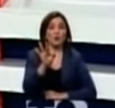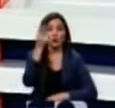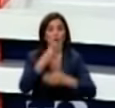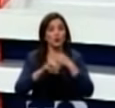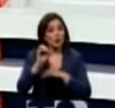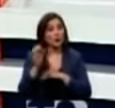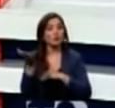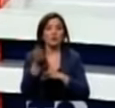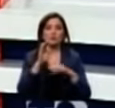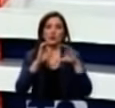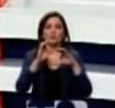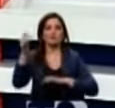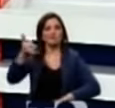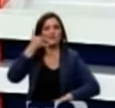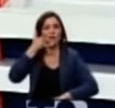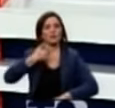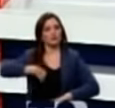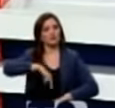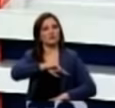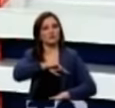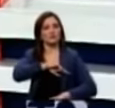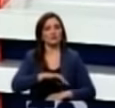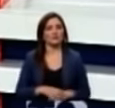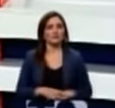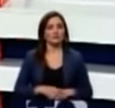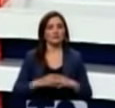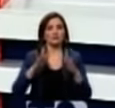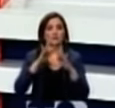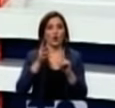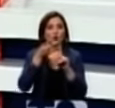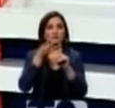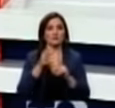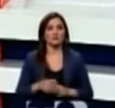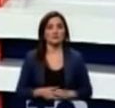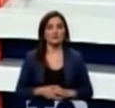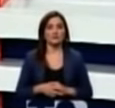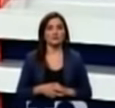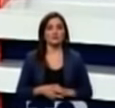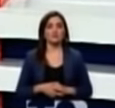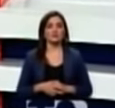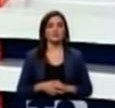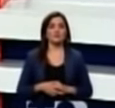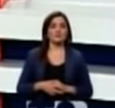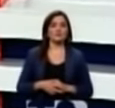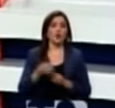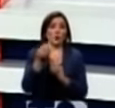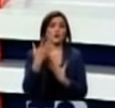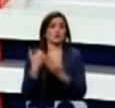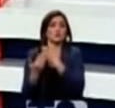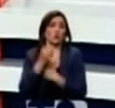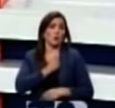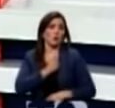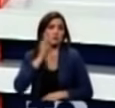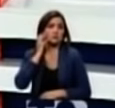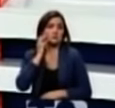hijo, pues comuníquese con nosotros a través de nuestras redes de contacto en las redes sociales para que nos cuente su historia, porque vamos a